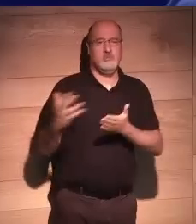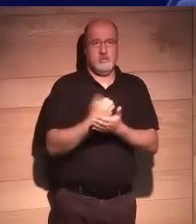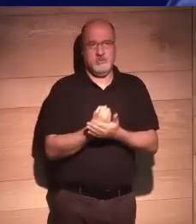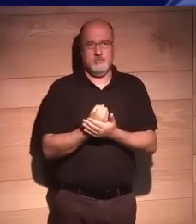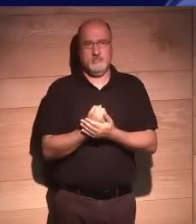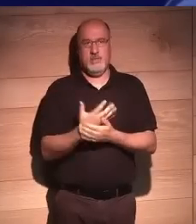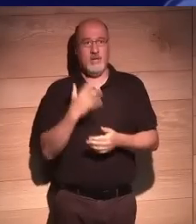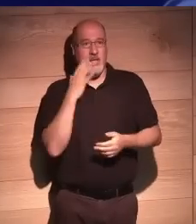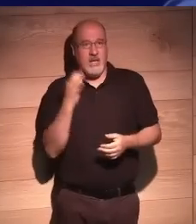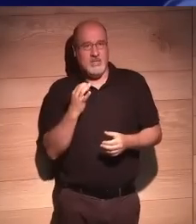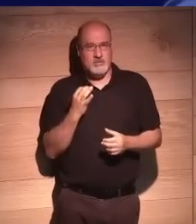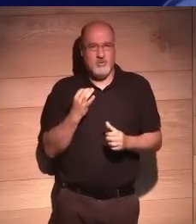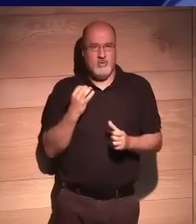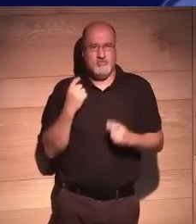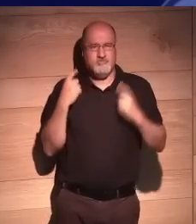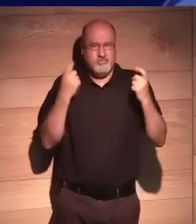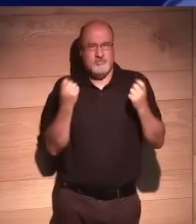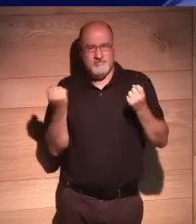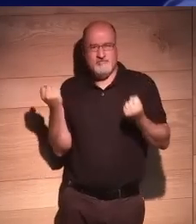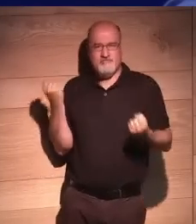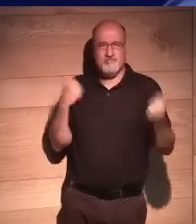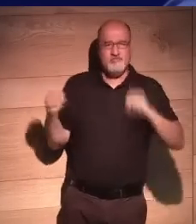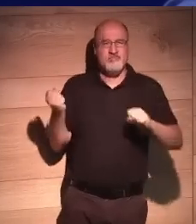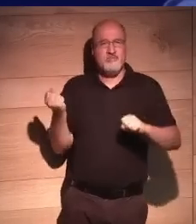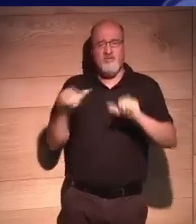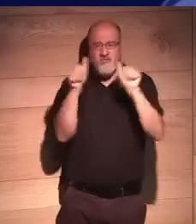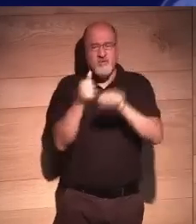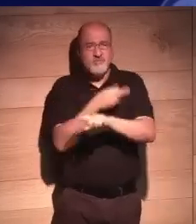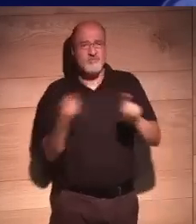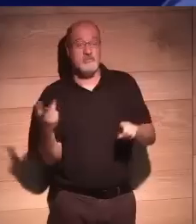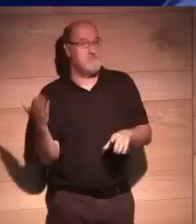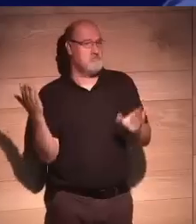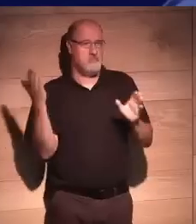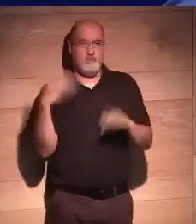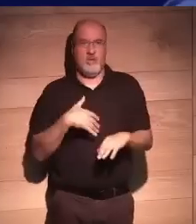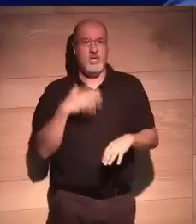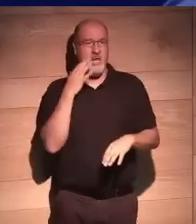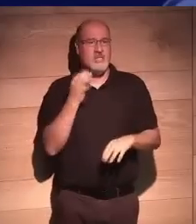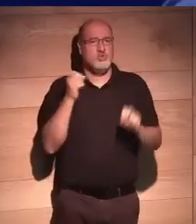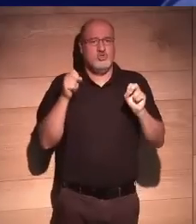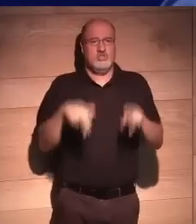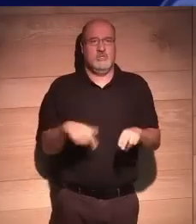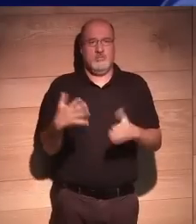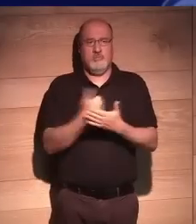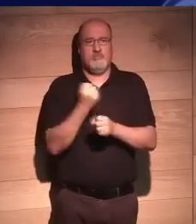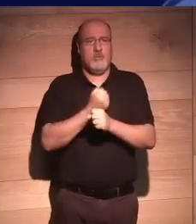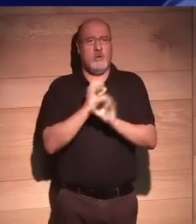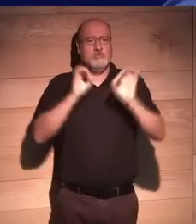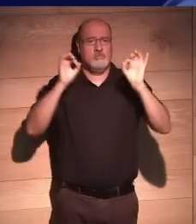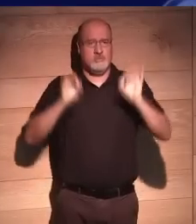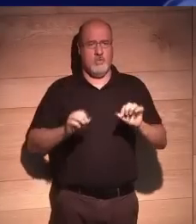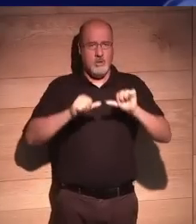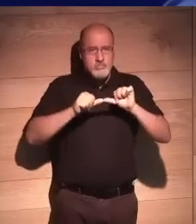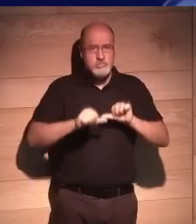Hay poco riesgo a la hora de decir, esta persona trabaja de esta manera, esta otra persona trabaja de esta otra manera. ¿Eso